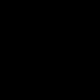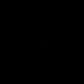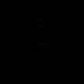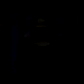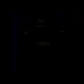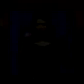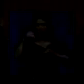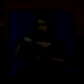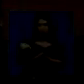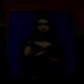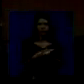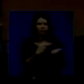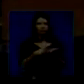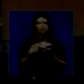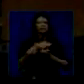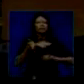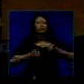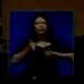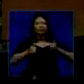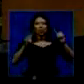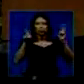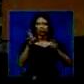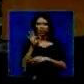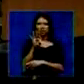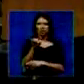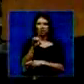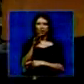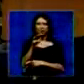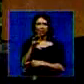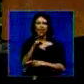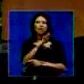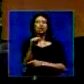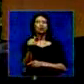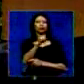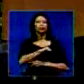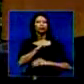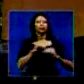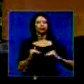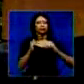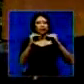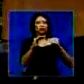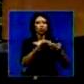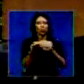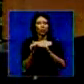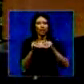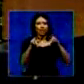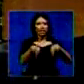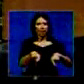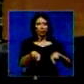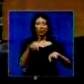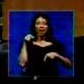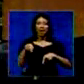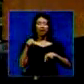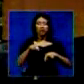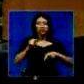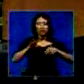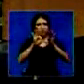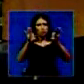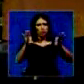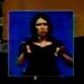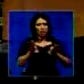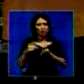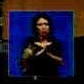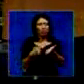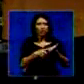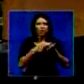El tema que se va a discutir hoy es TLC y soberanía. El formato del debate ha sido acordado por las partes y